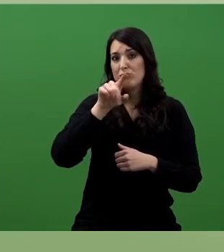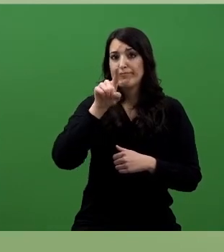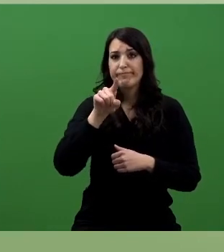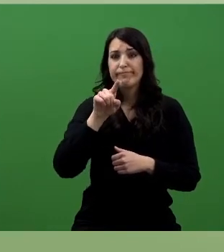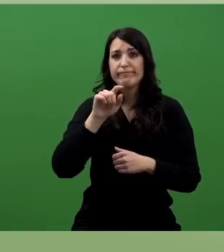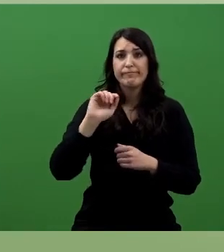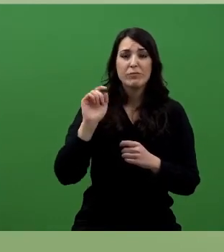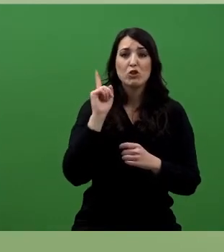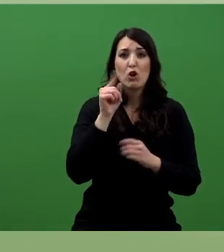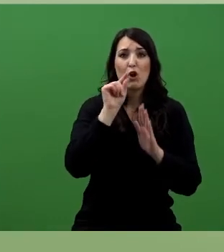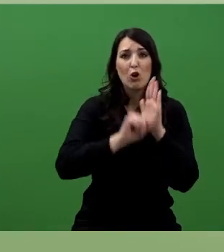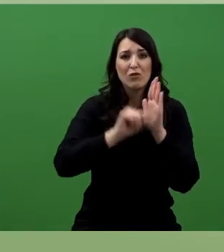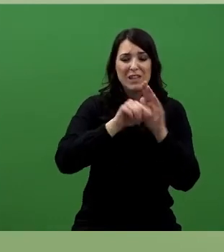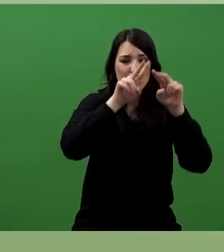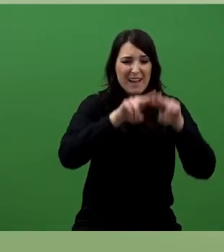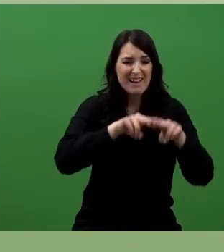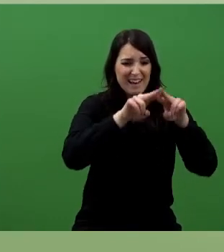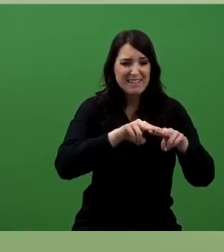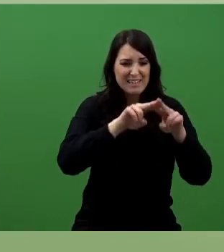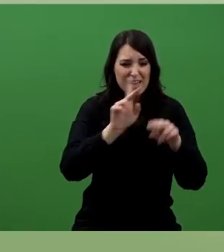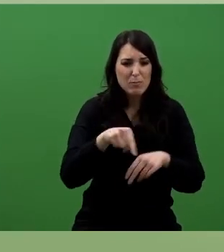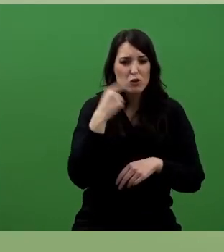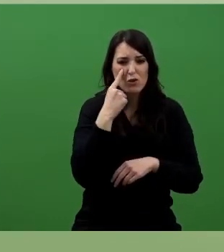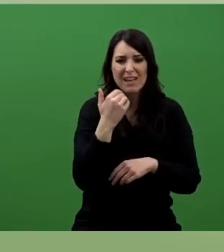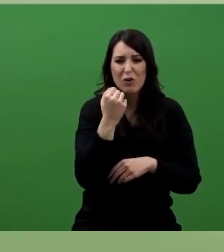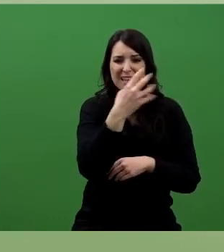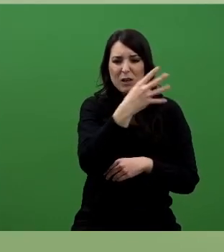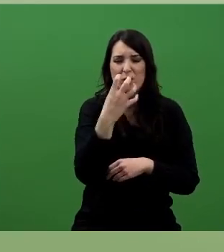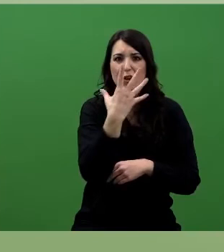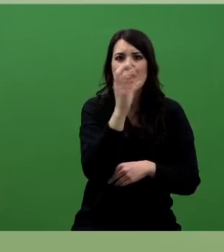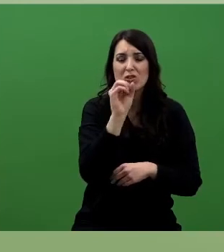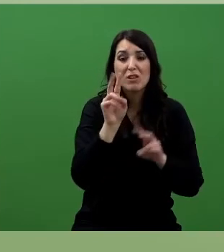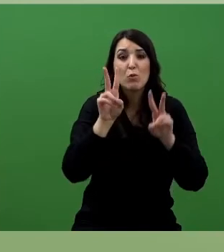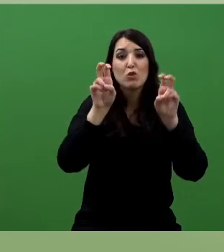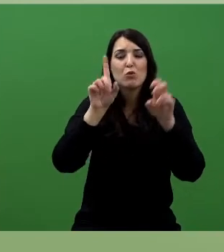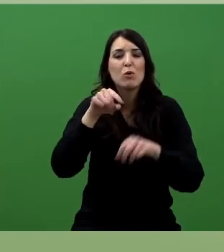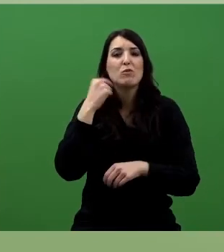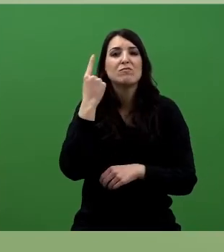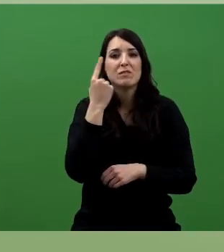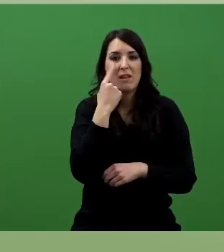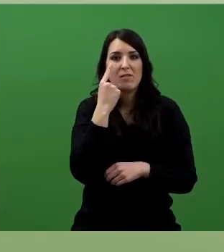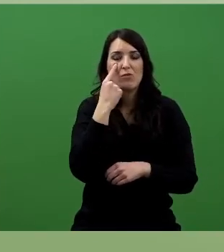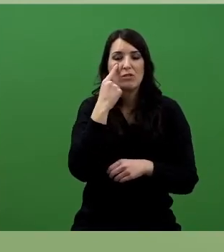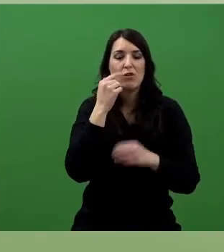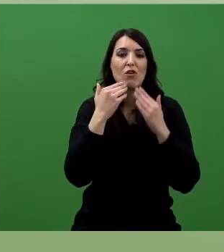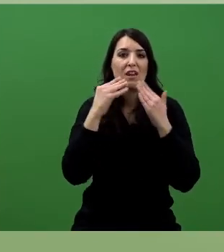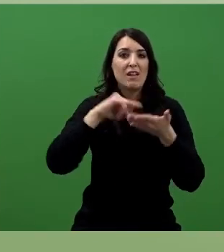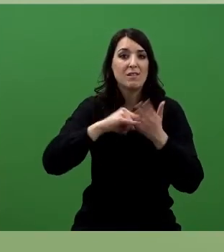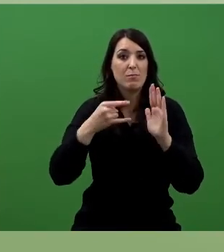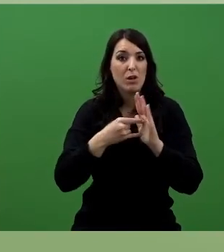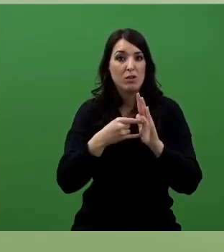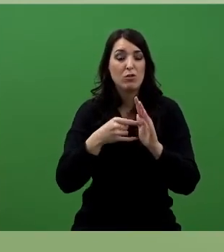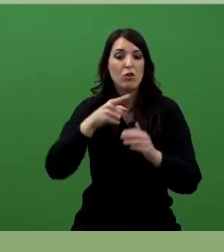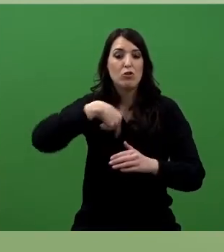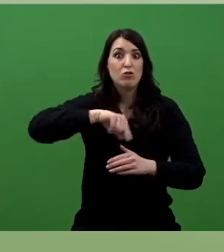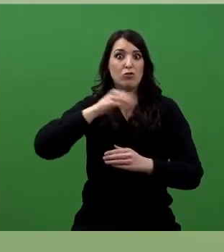el reanálisis de datos, habíamos conseguido casi 450 nuevos diagnósticos en el proyecto y pensamos